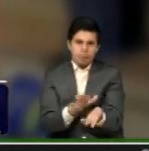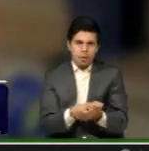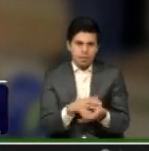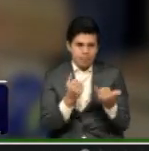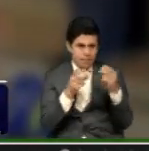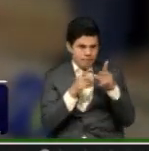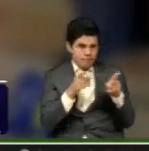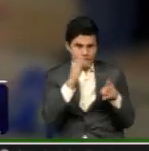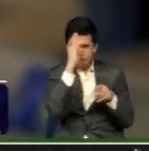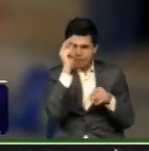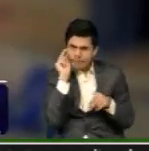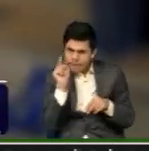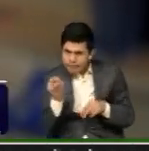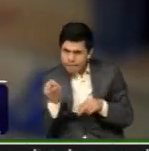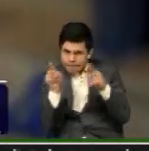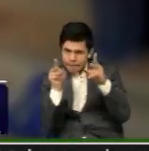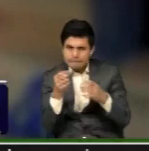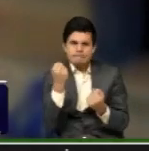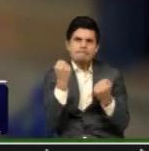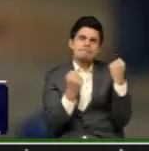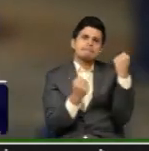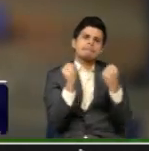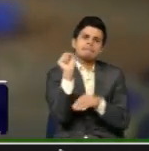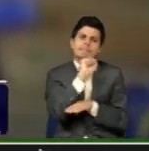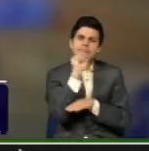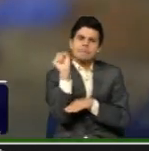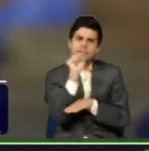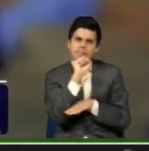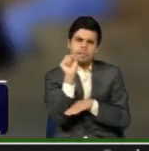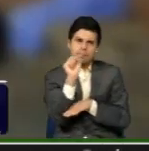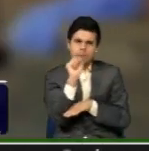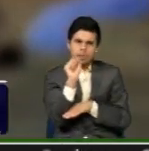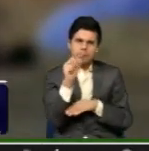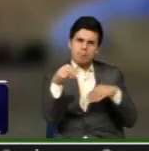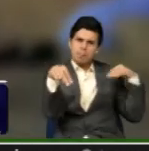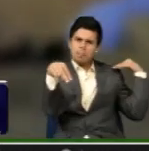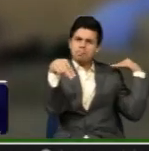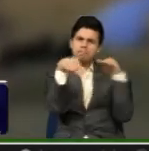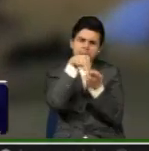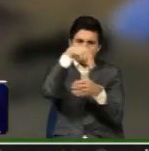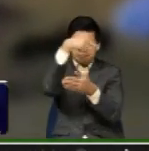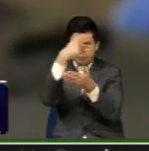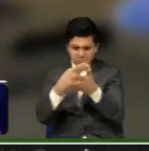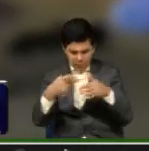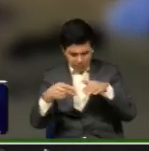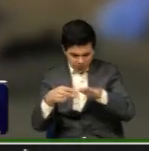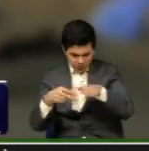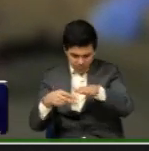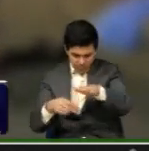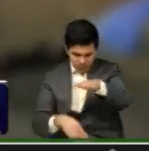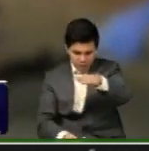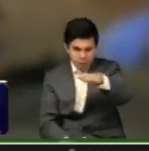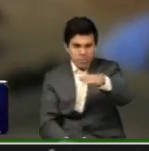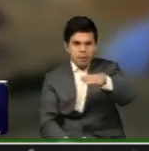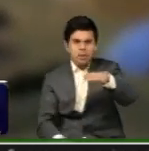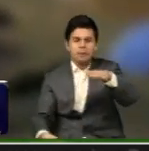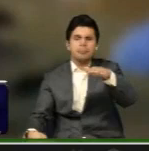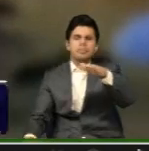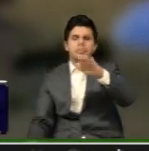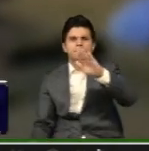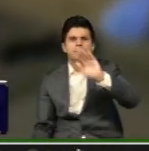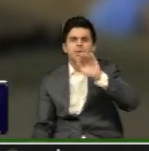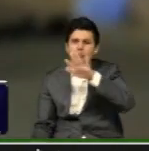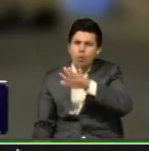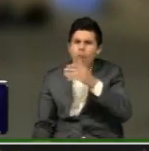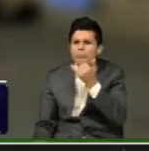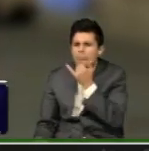los testigos del hecho, el conductor de la camioneta, luego de atropellar al peatón, recorrió unos metros, según él, porque no se percató de